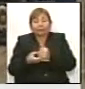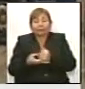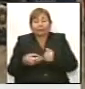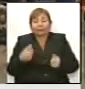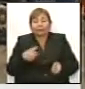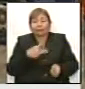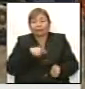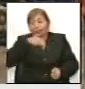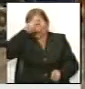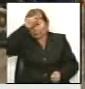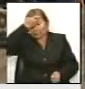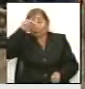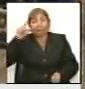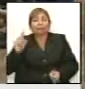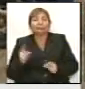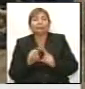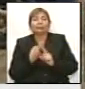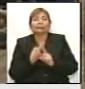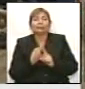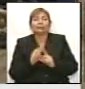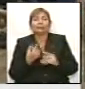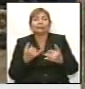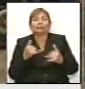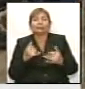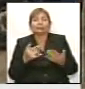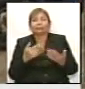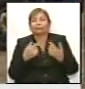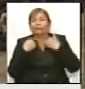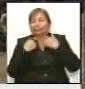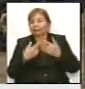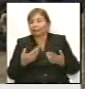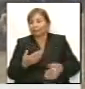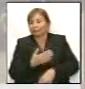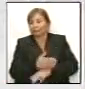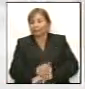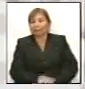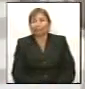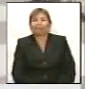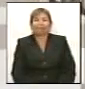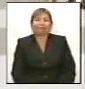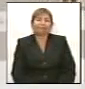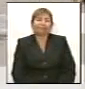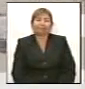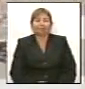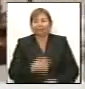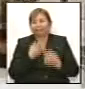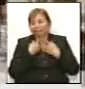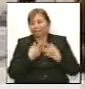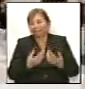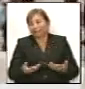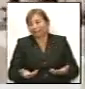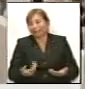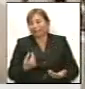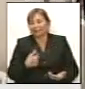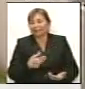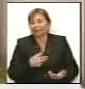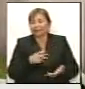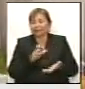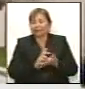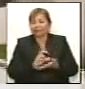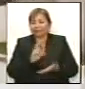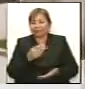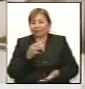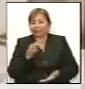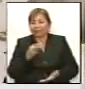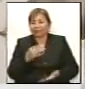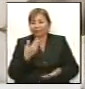nuestro país no va a ser el primero que haga juegos y que se pierda algún partido por walkover. Con los Juegos Panamericanos Lima 2019, se